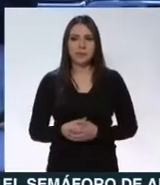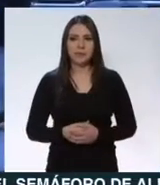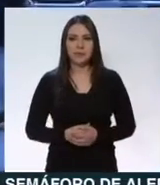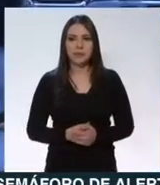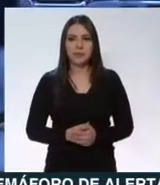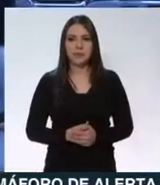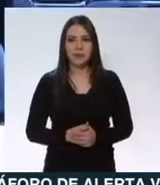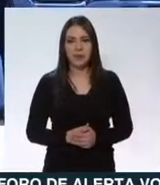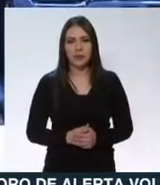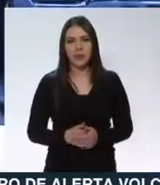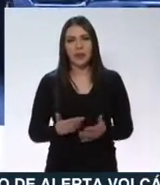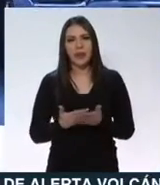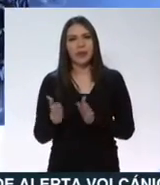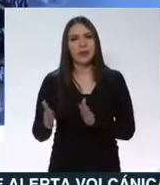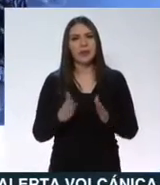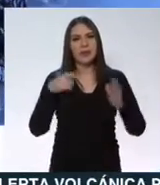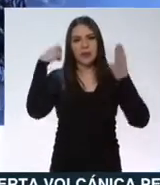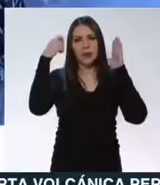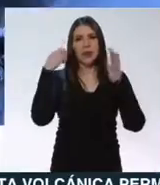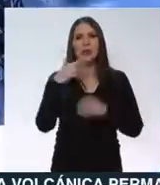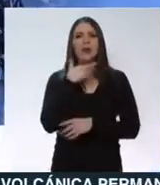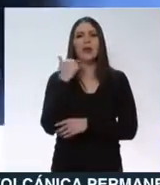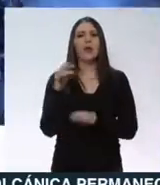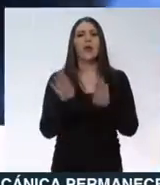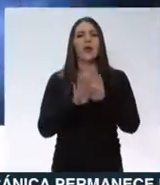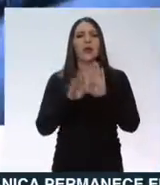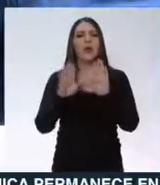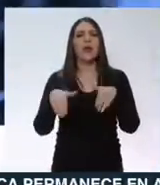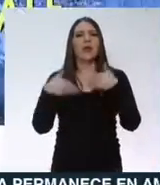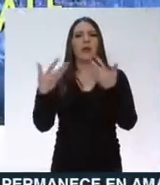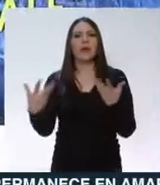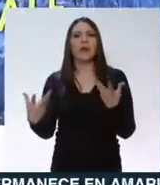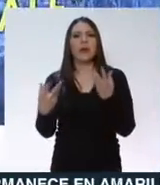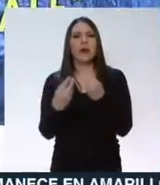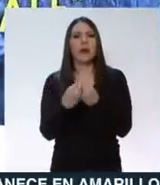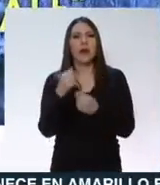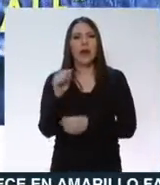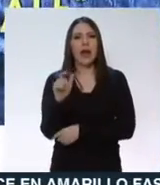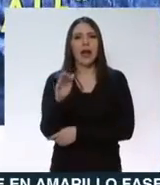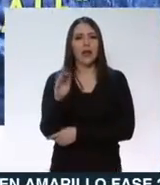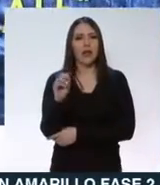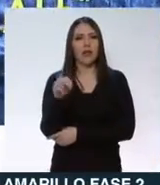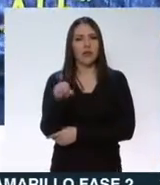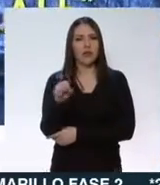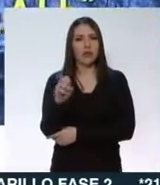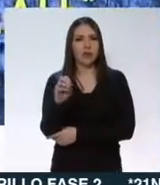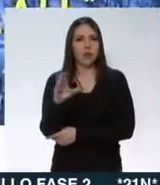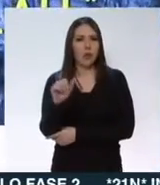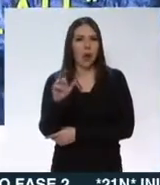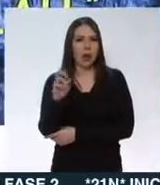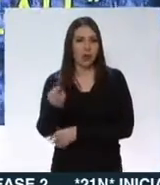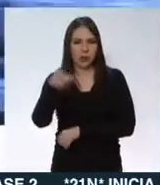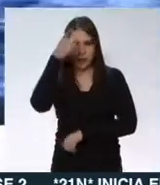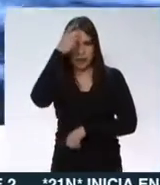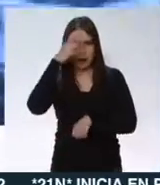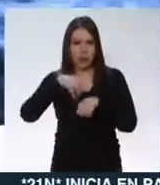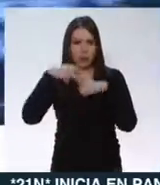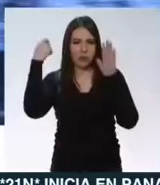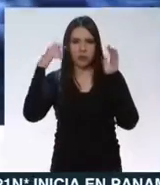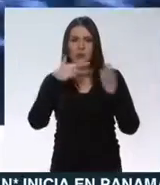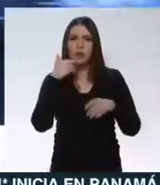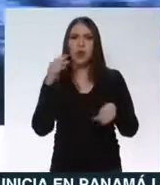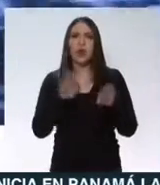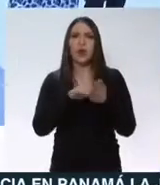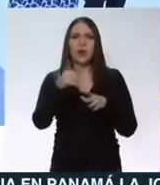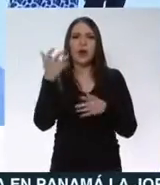vámonos de lleno a Roma. ¿Cómo fue que llegaste con Alfonso Cuarón? ¿Hiciste casting, te ofrecieron el personaje y